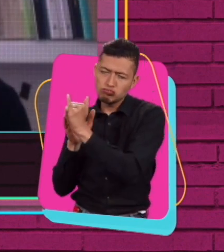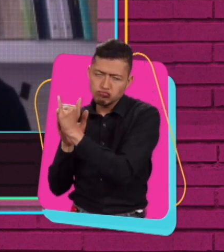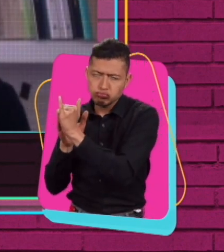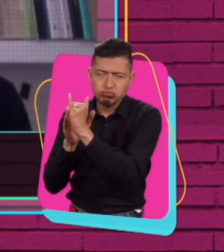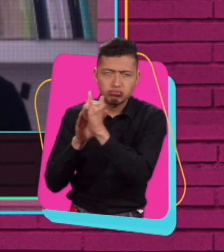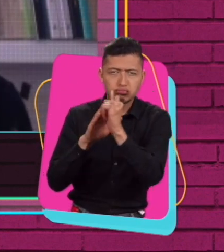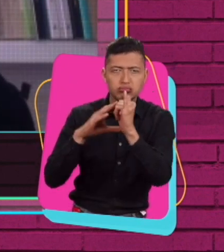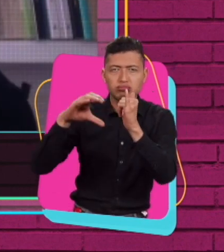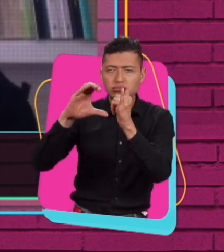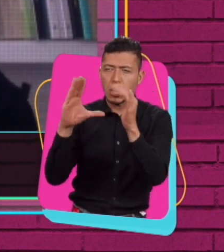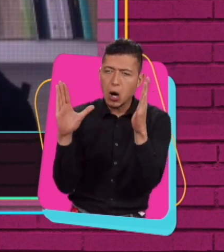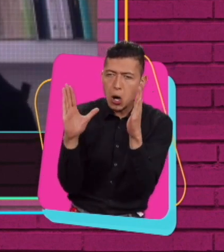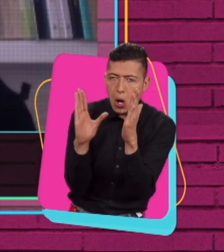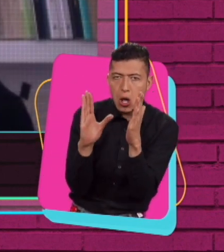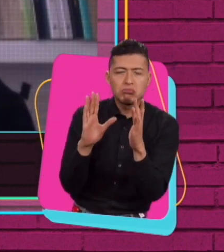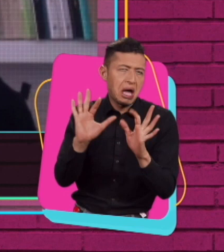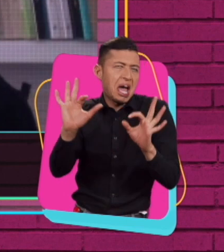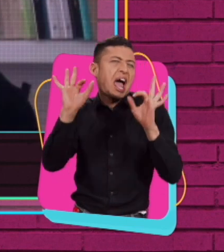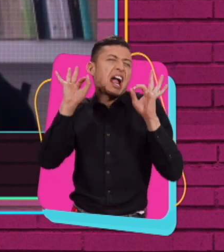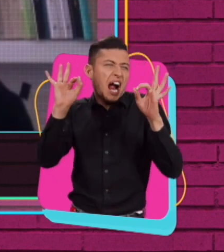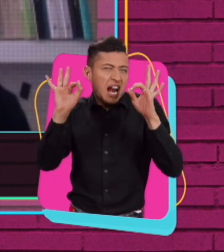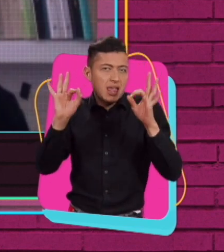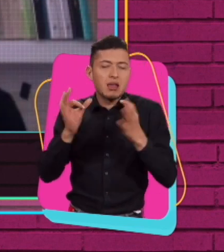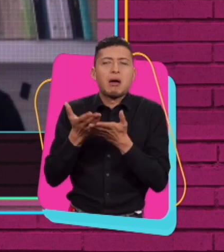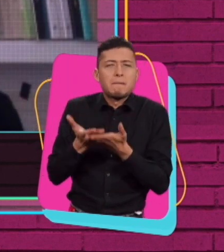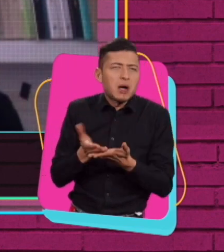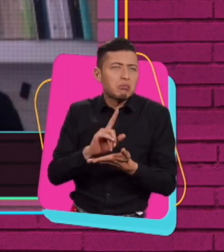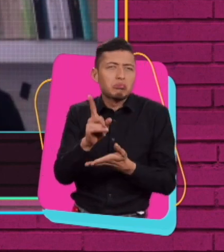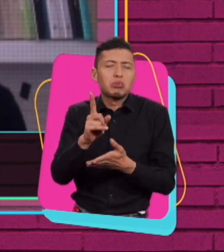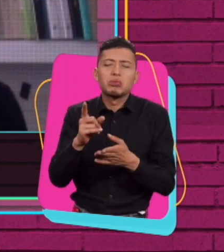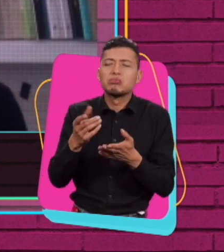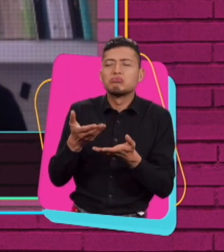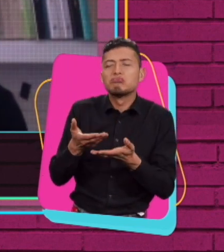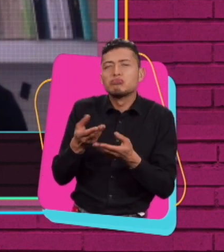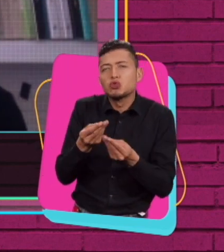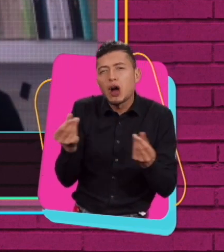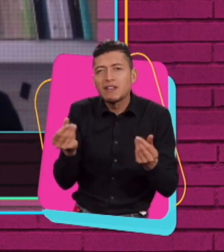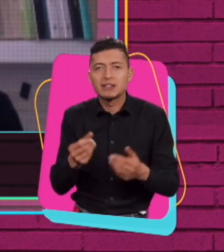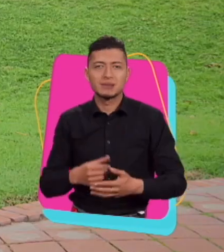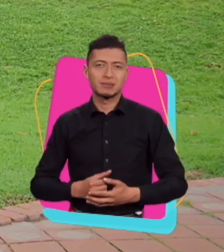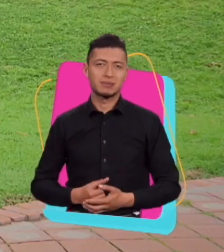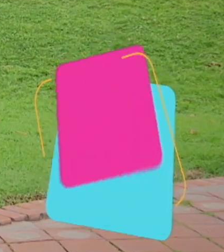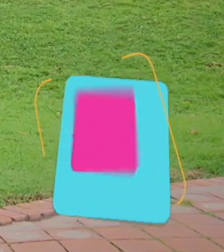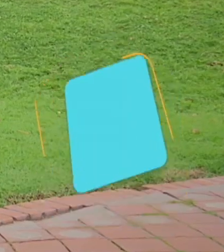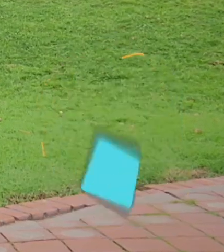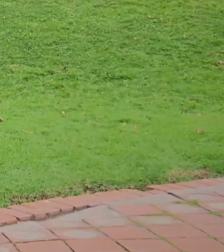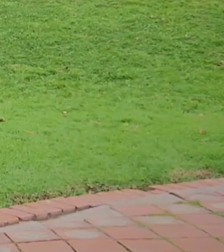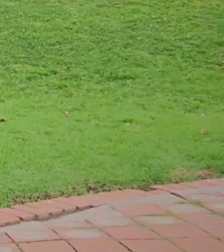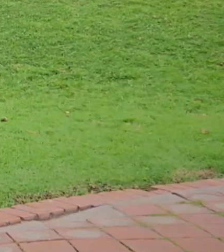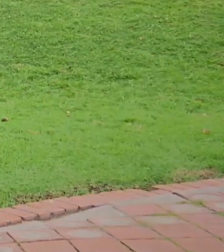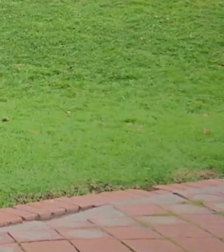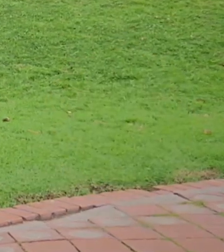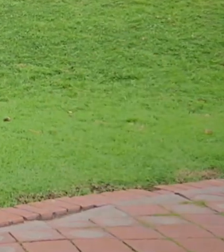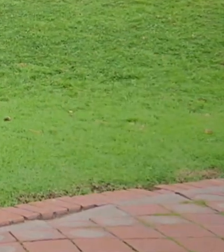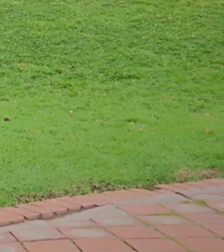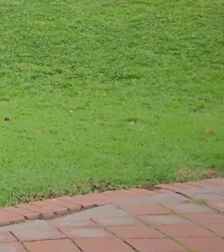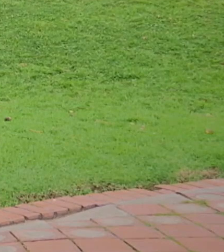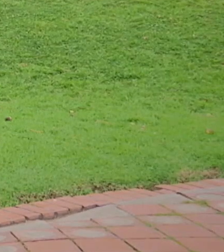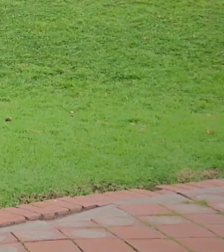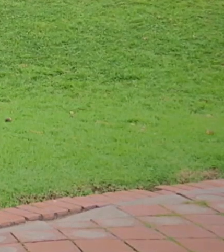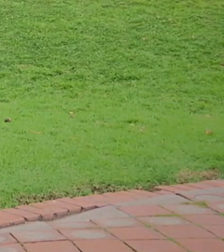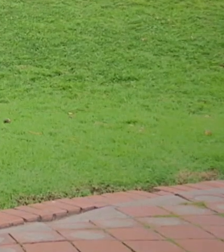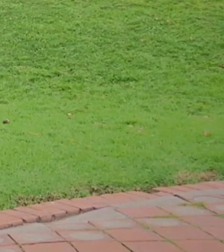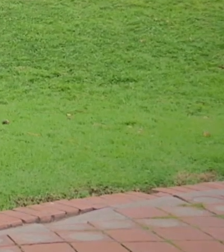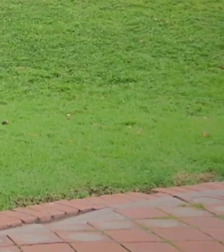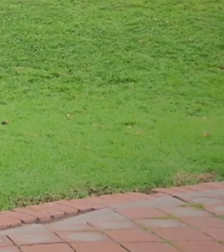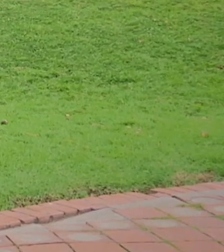cámaras con muy buena calidad y mucho menos pesadas, más ligeras. Me surge la siguiente inquietud